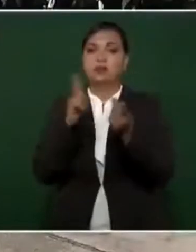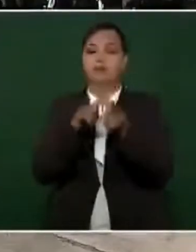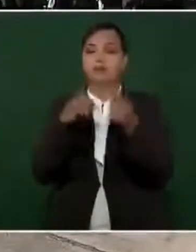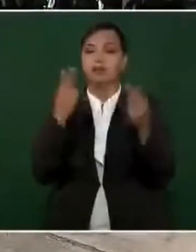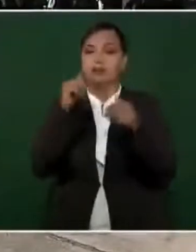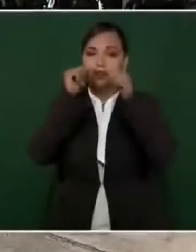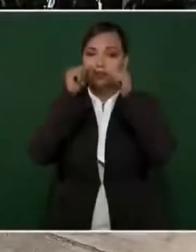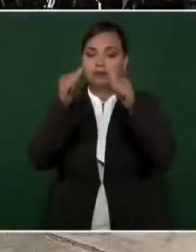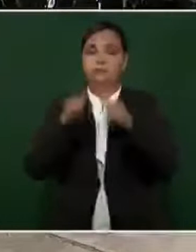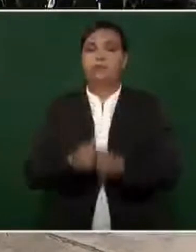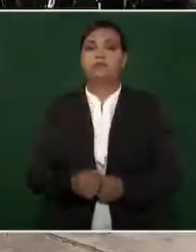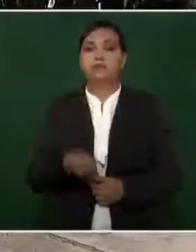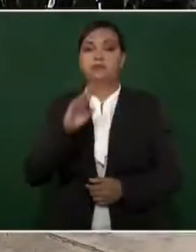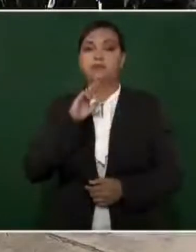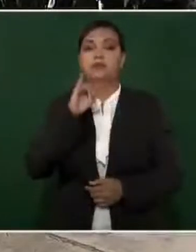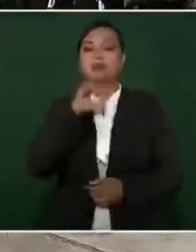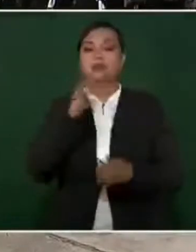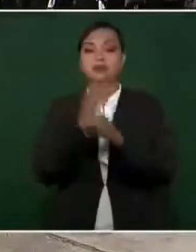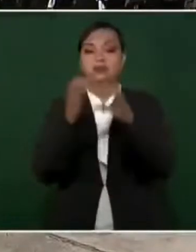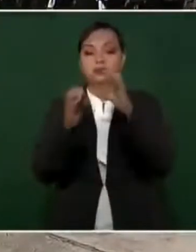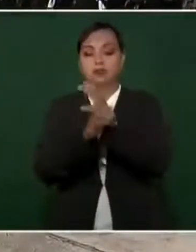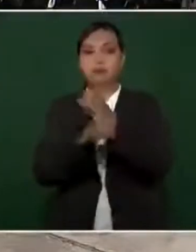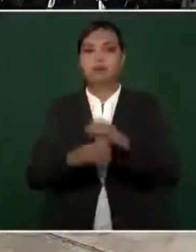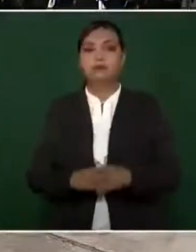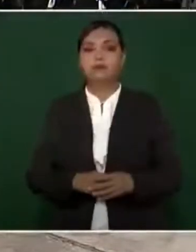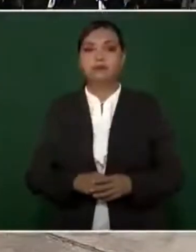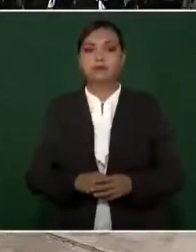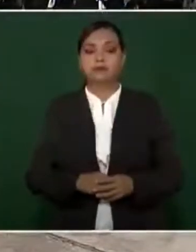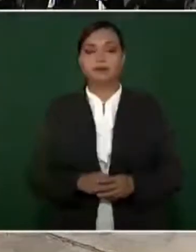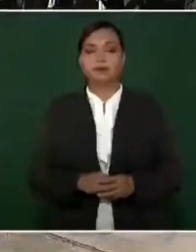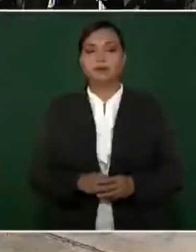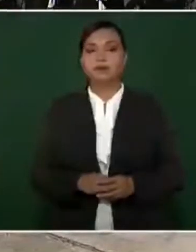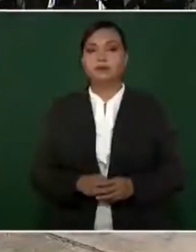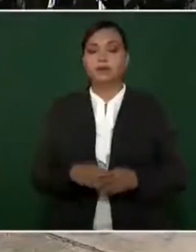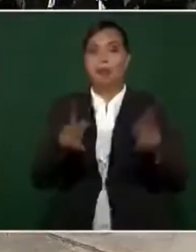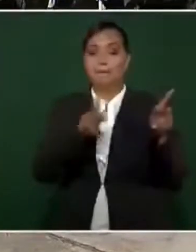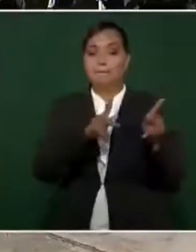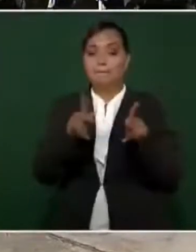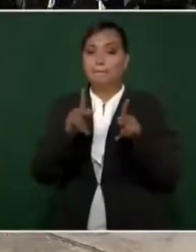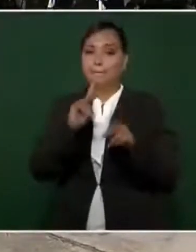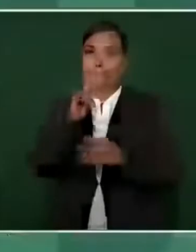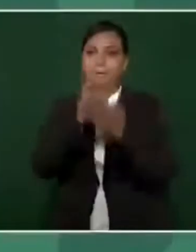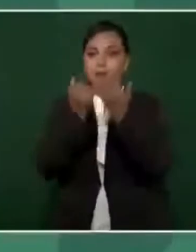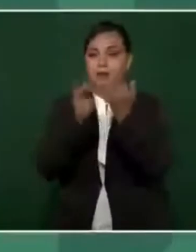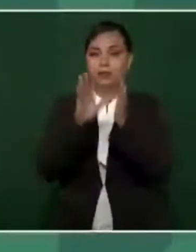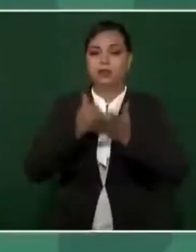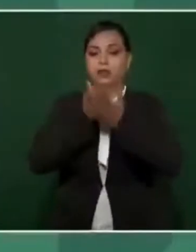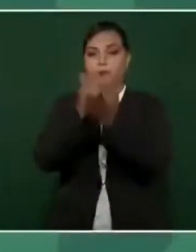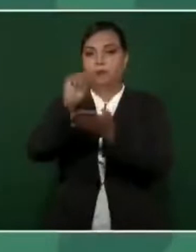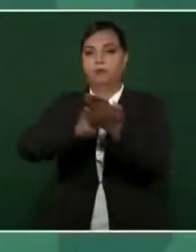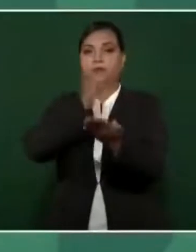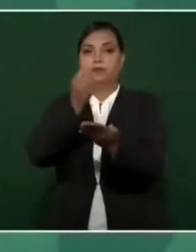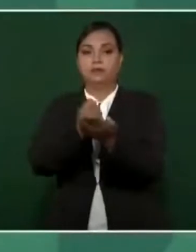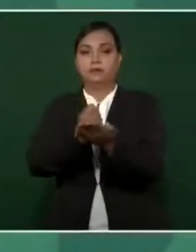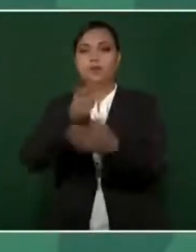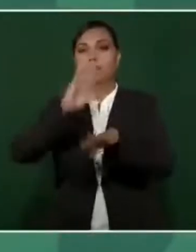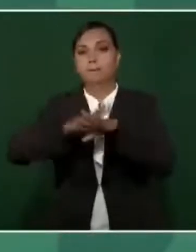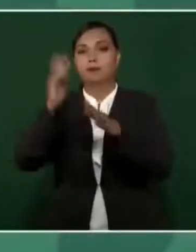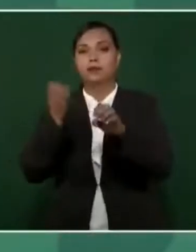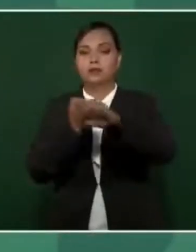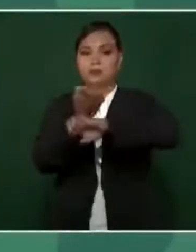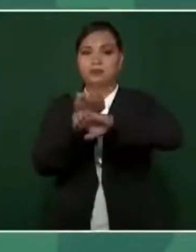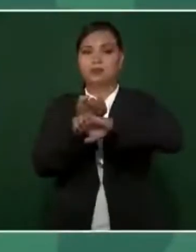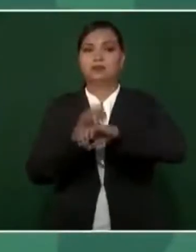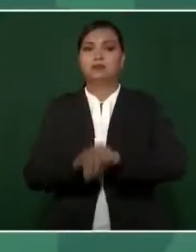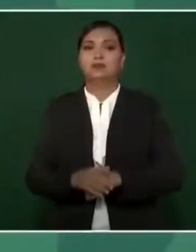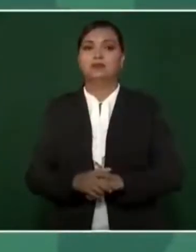en el caso de los planes de apoyo a Tamaulipas y a otros estados, pues